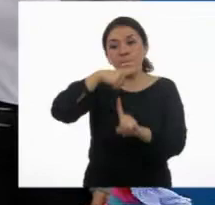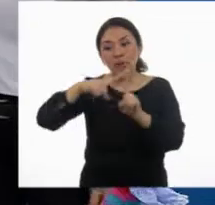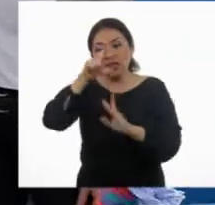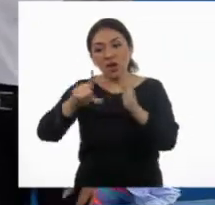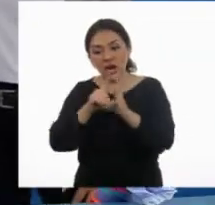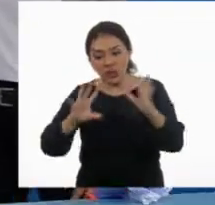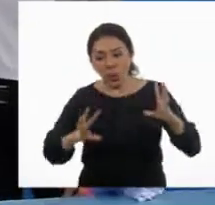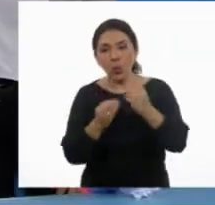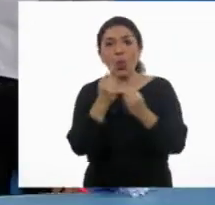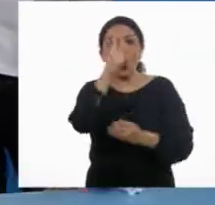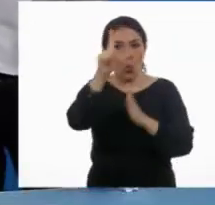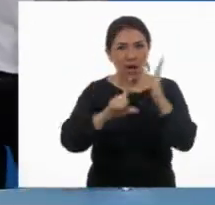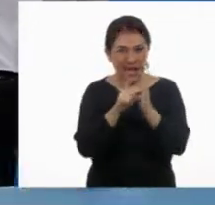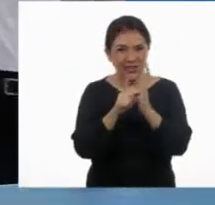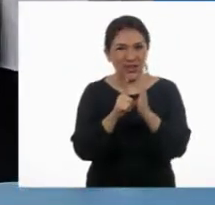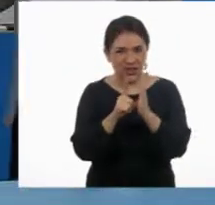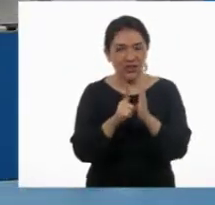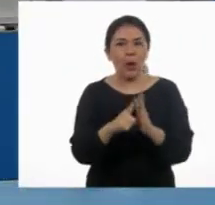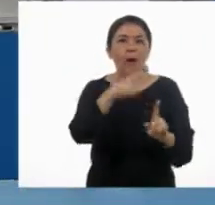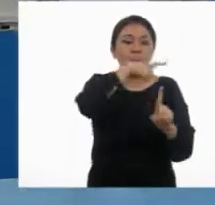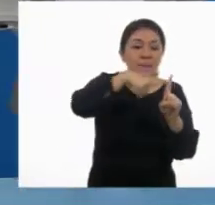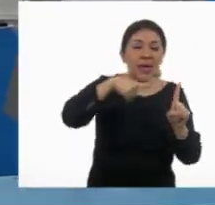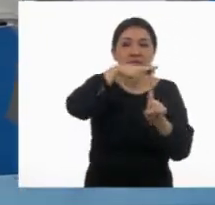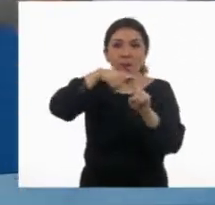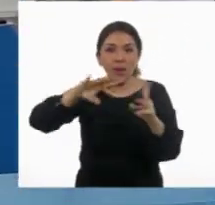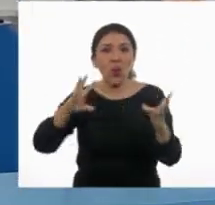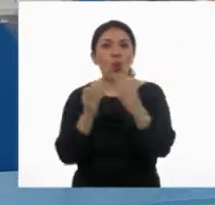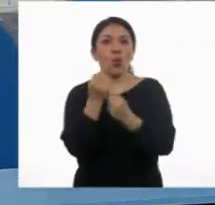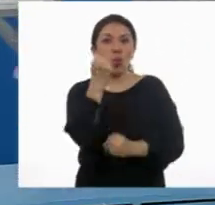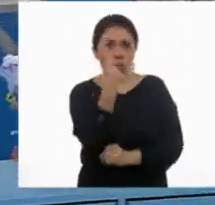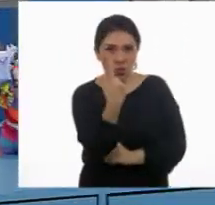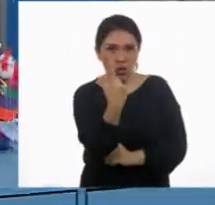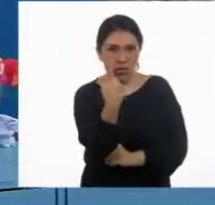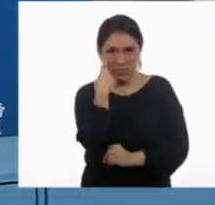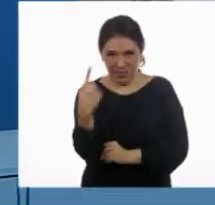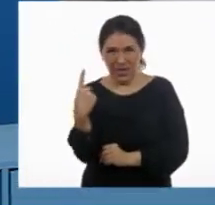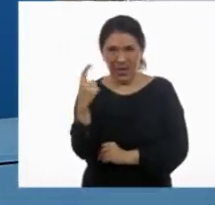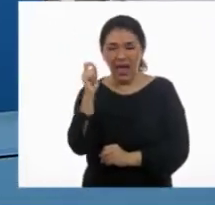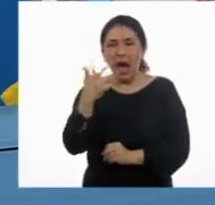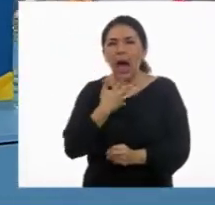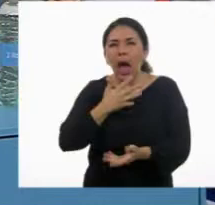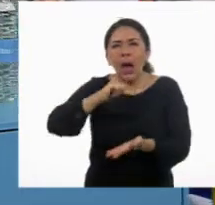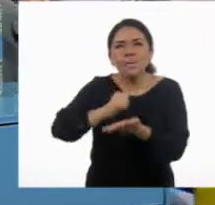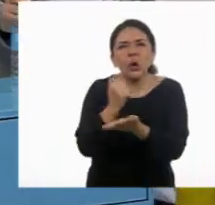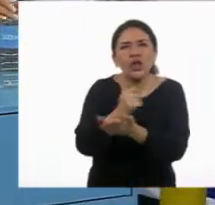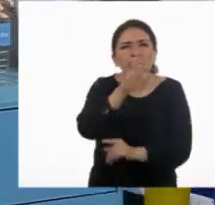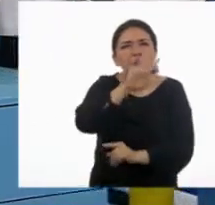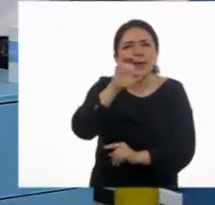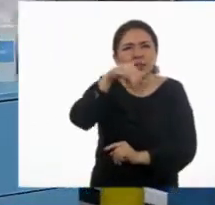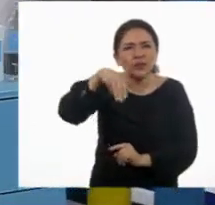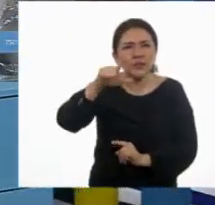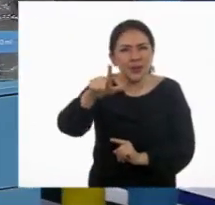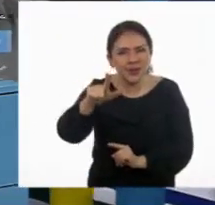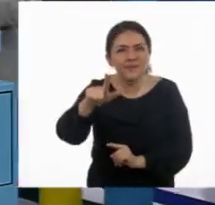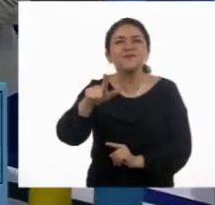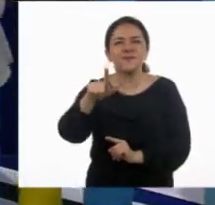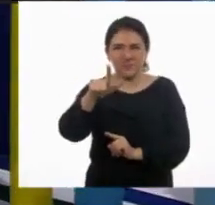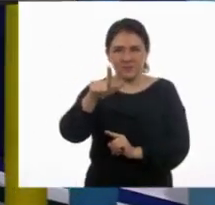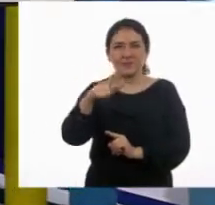¿no? Entonces, uh-huh, medio más medio nos da 1 y aquí tenemos nuestra botella de 500 mililitros. Es decir,